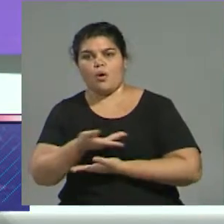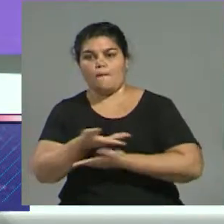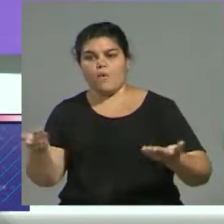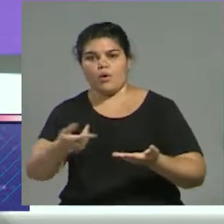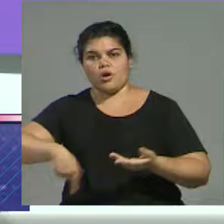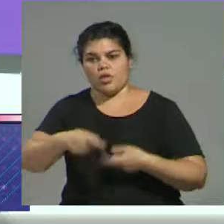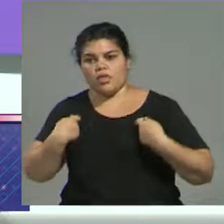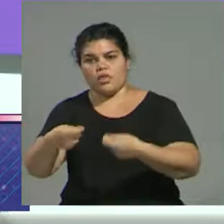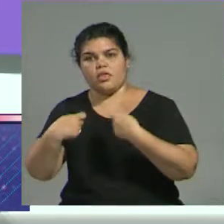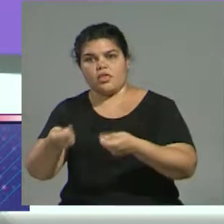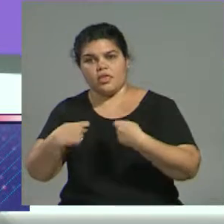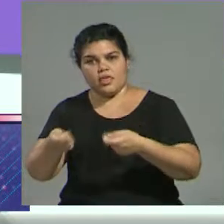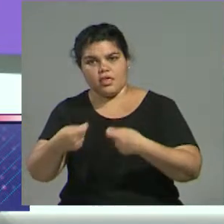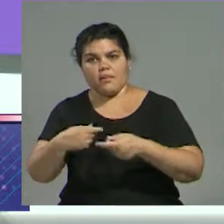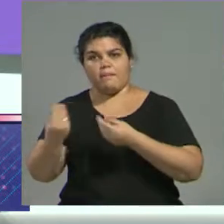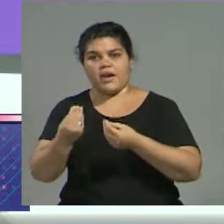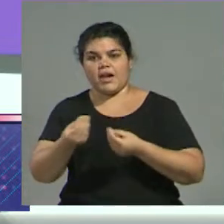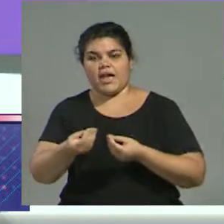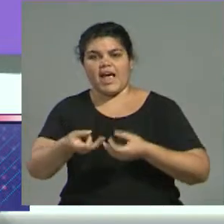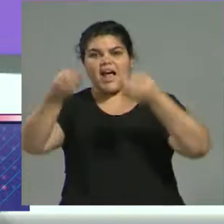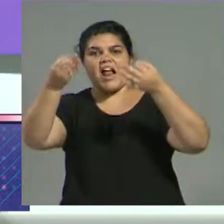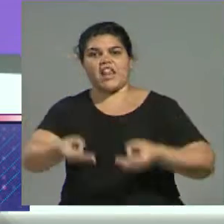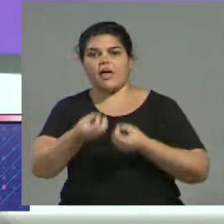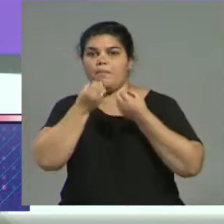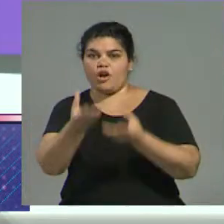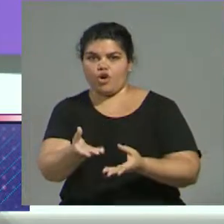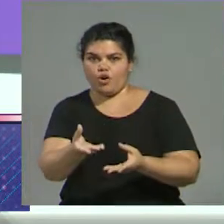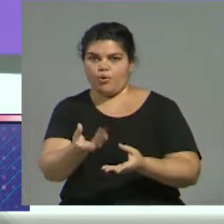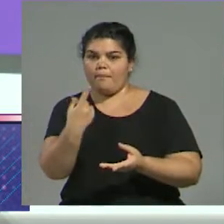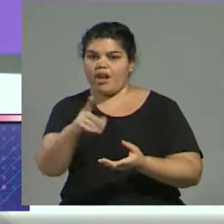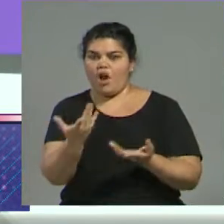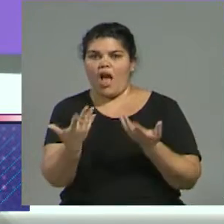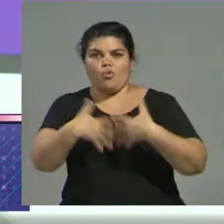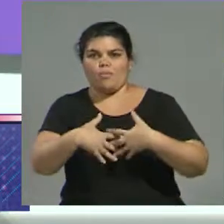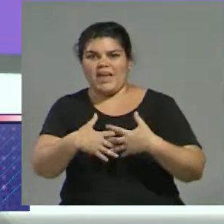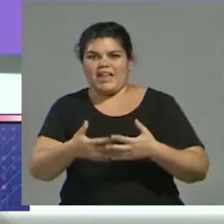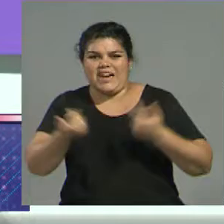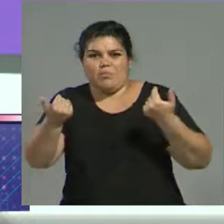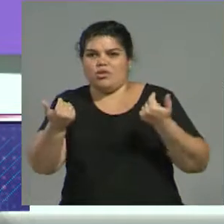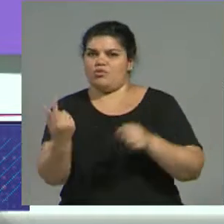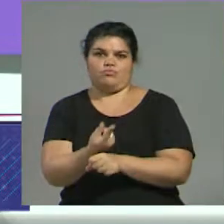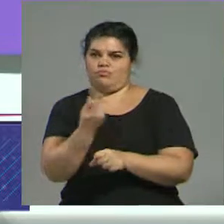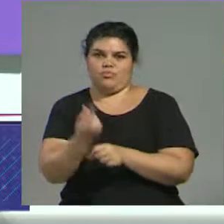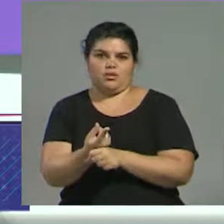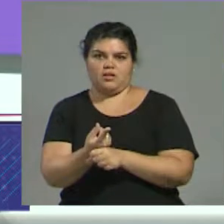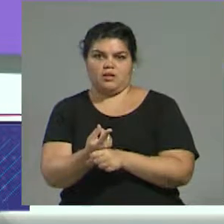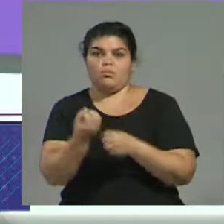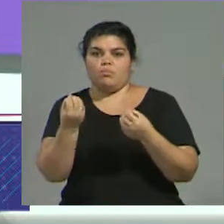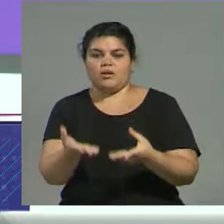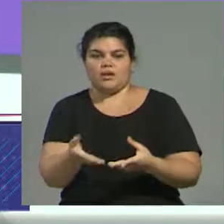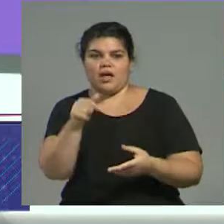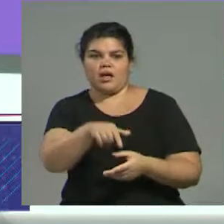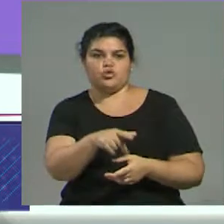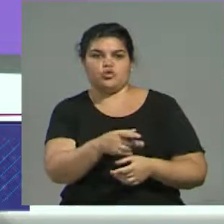y mejorar la calidad del servicio. El tema es el siguiente, que no se puede hacer de golpe, porque está claro que el bolsillo de los trabajadores no corre